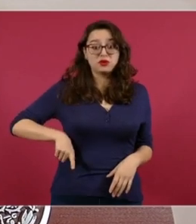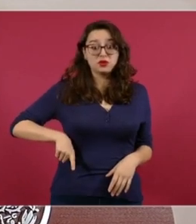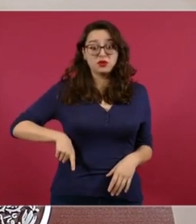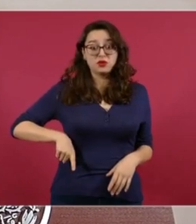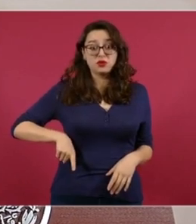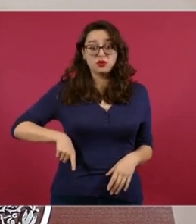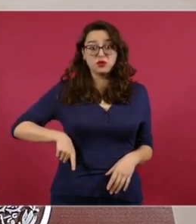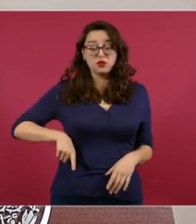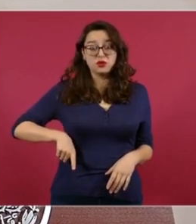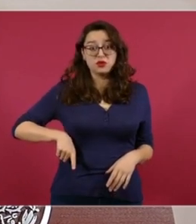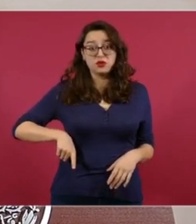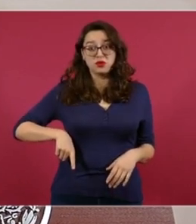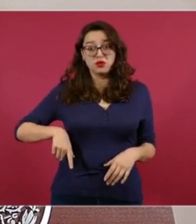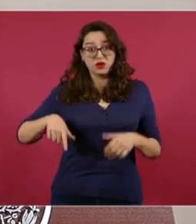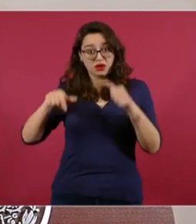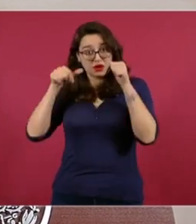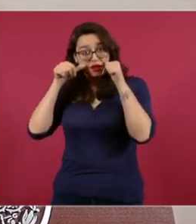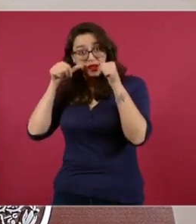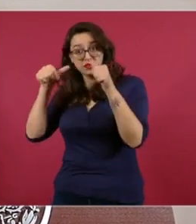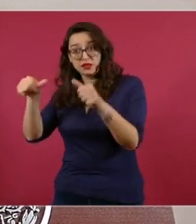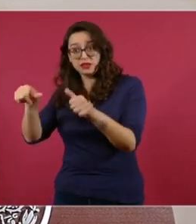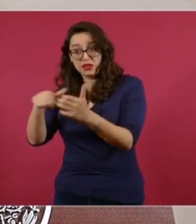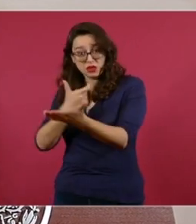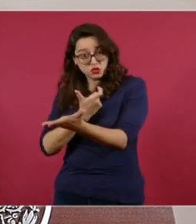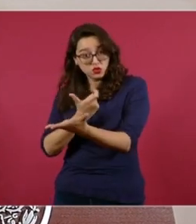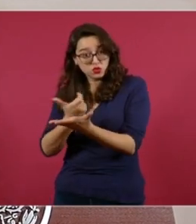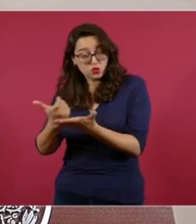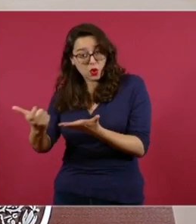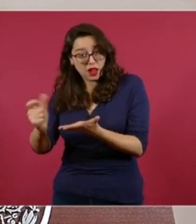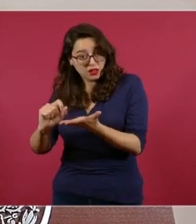va a continuar esa política de recuperación del salario?